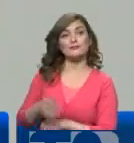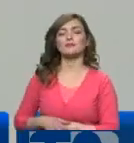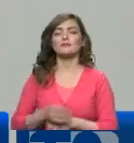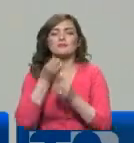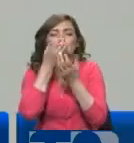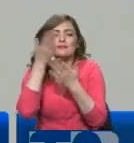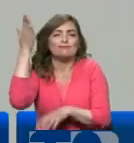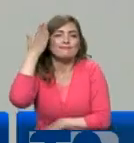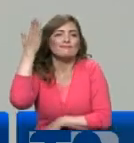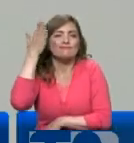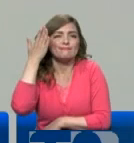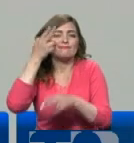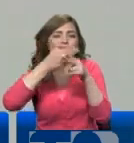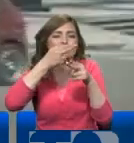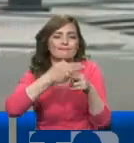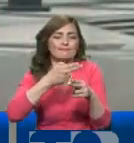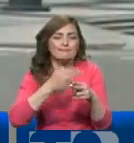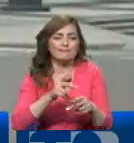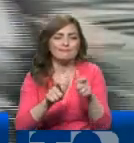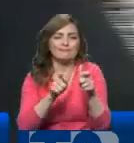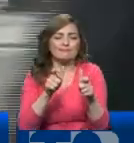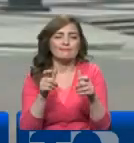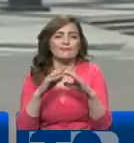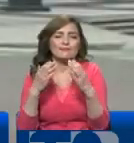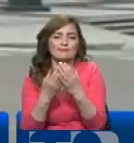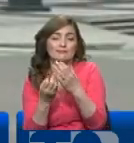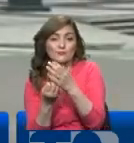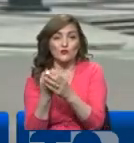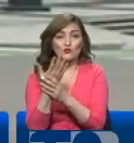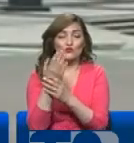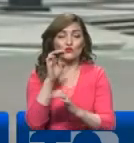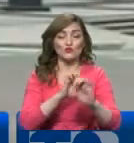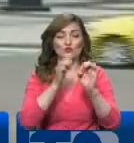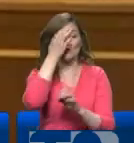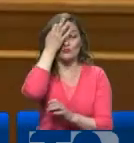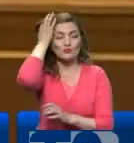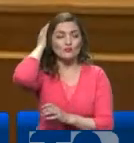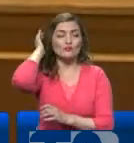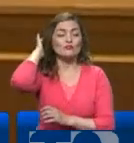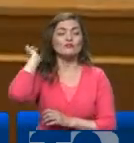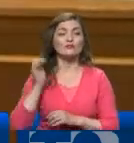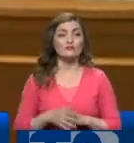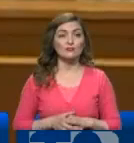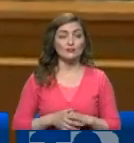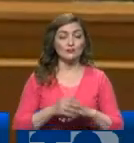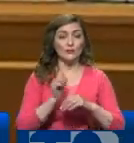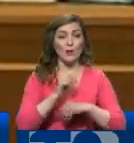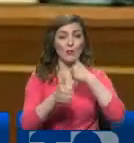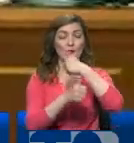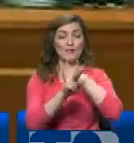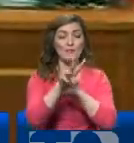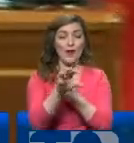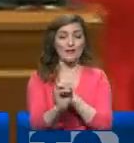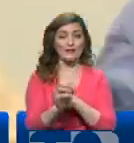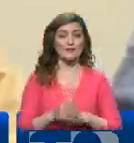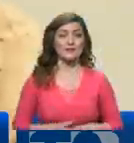reveló que ya sabe cuáles son los nombres de los juristas que conforman el comité que la evaluará a ella y a los otros 20 jueces de la Corte Nacional